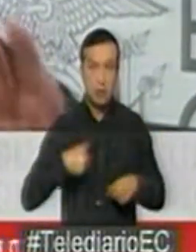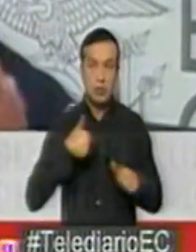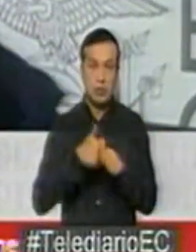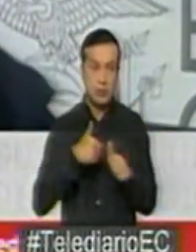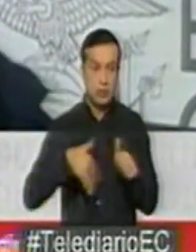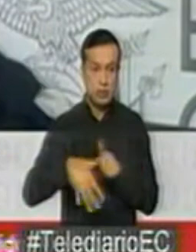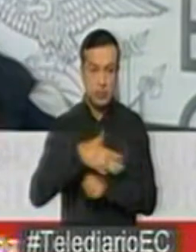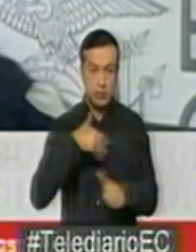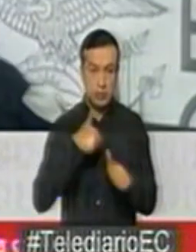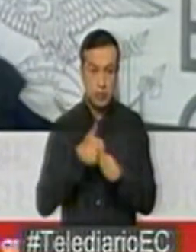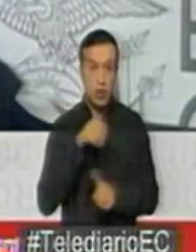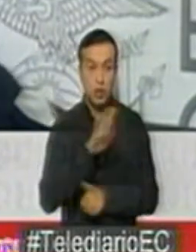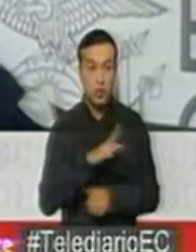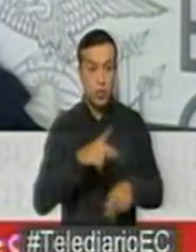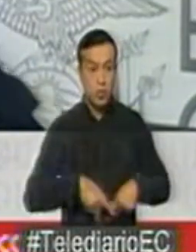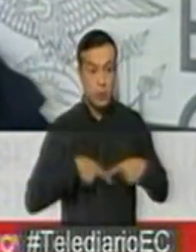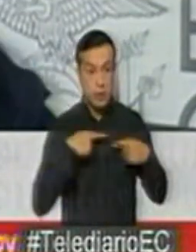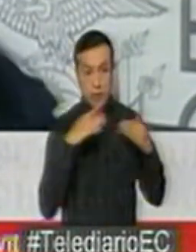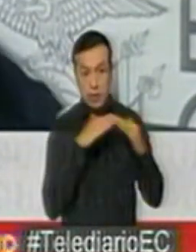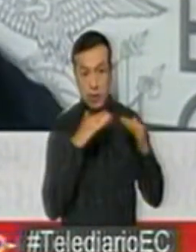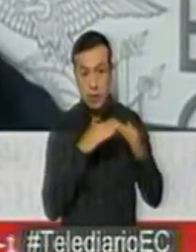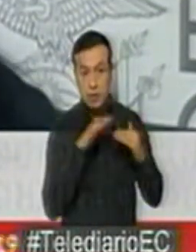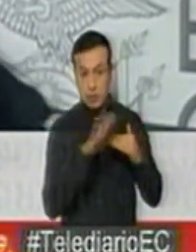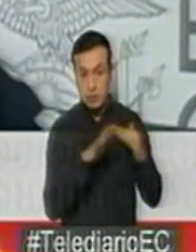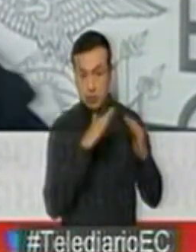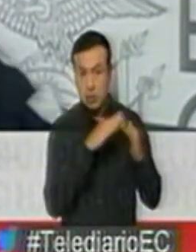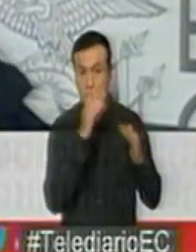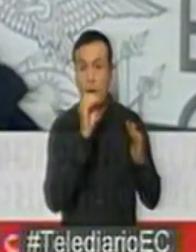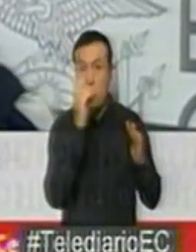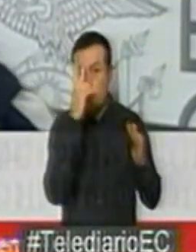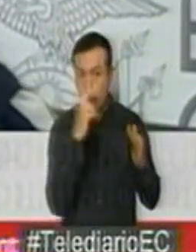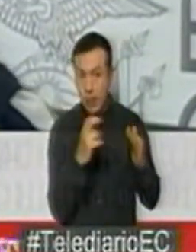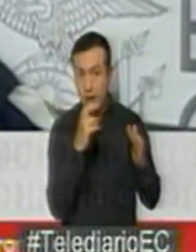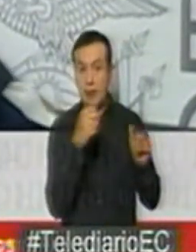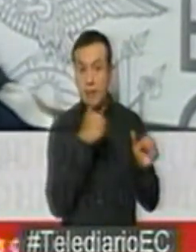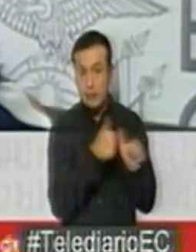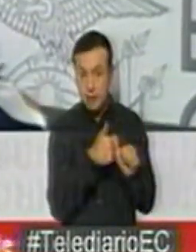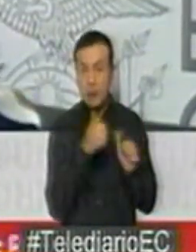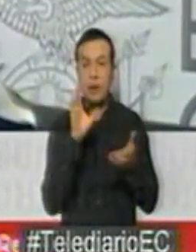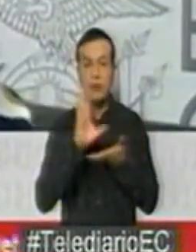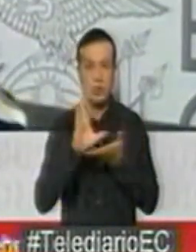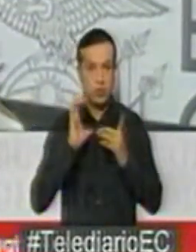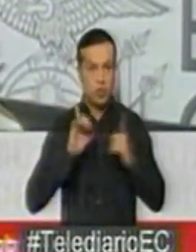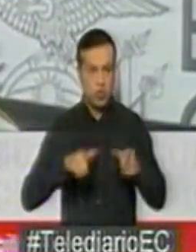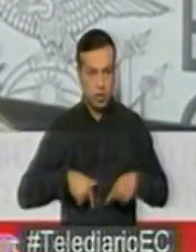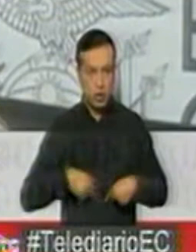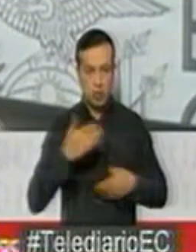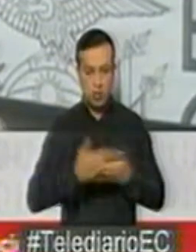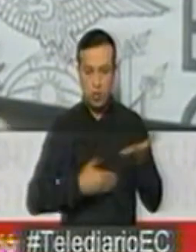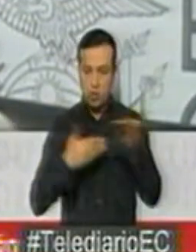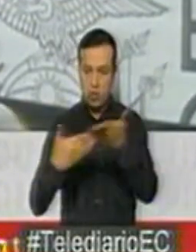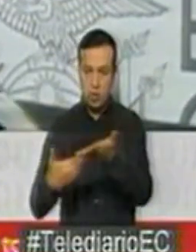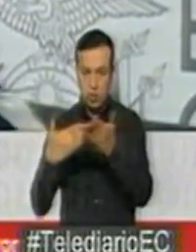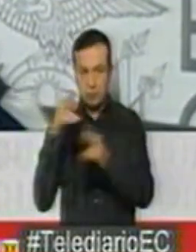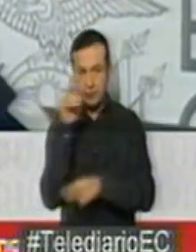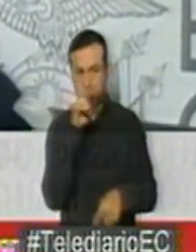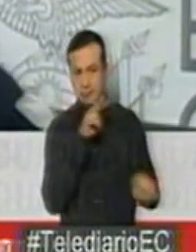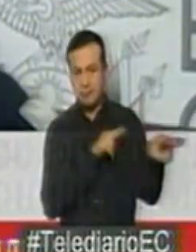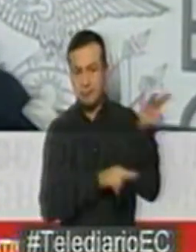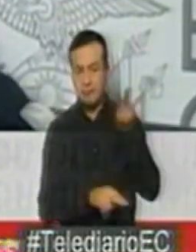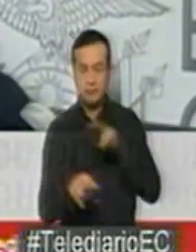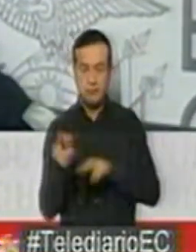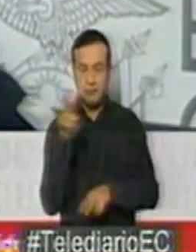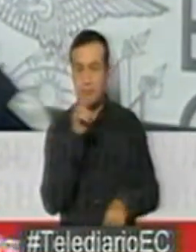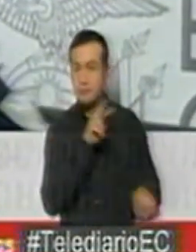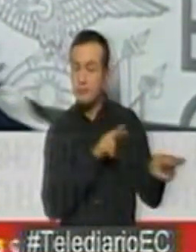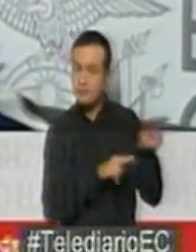cercanos del lugar de residencia o el lugar de hospedaje de los pasajeros que vengan de los países que vamos a monitorear. Y de esta